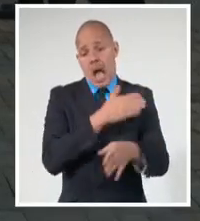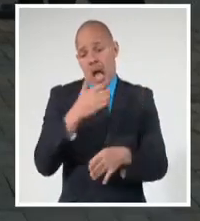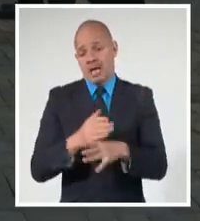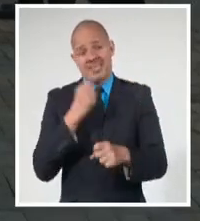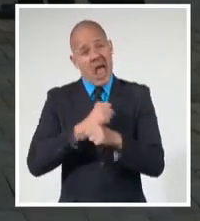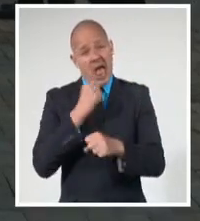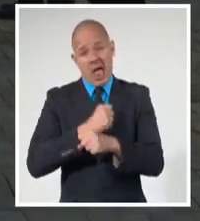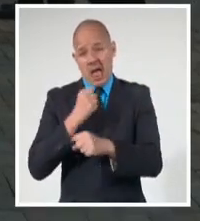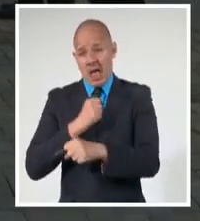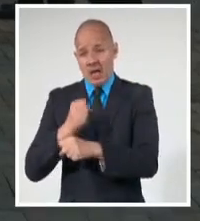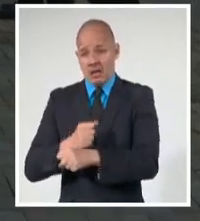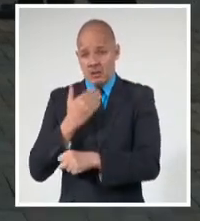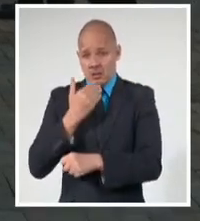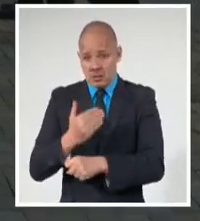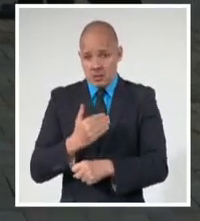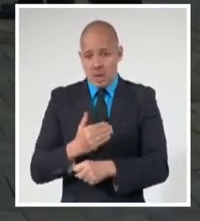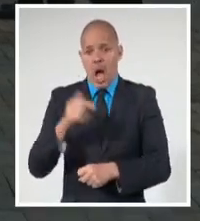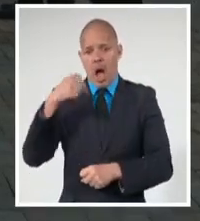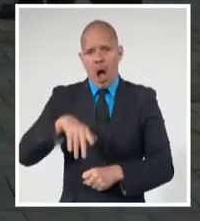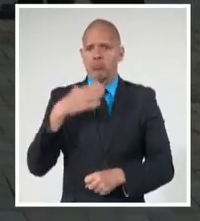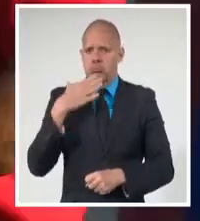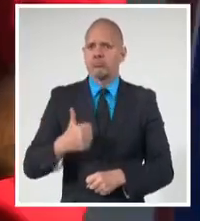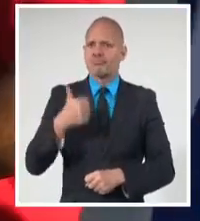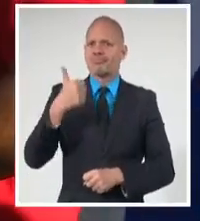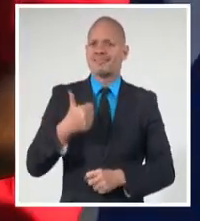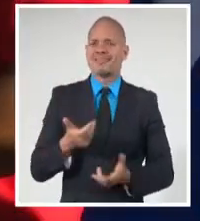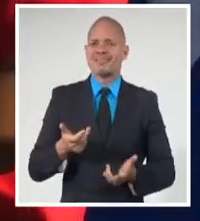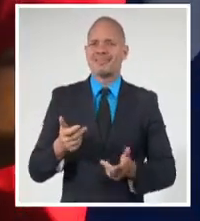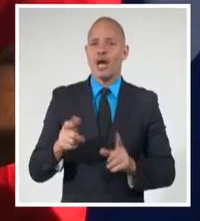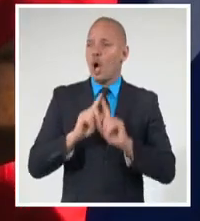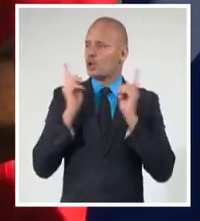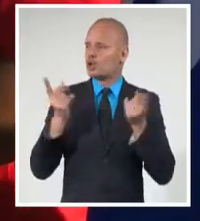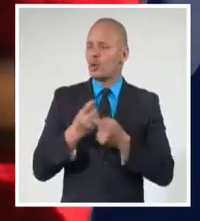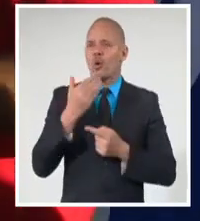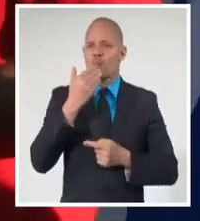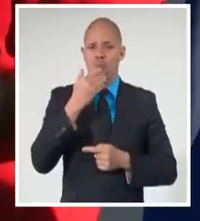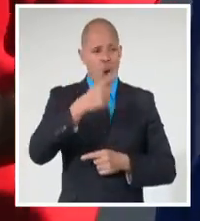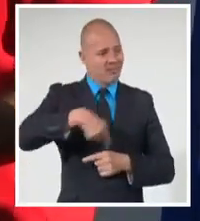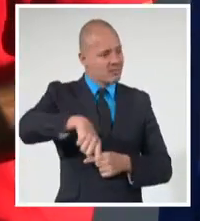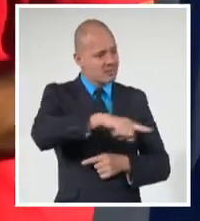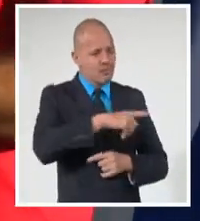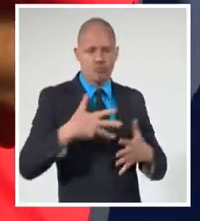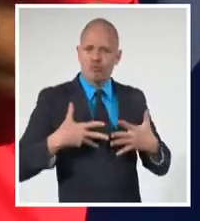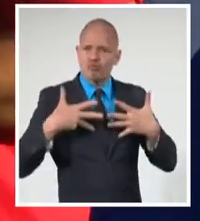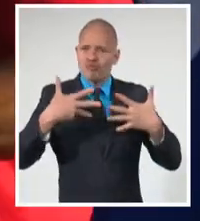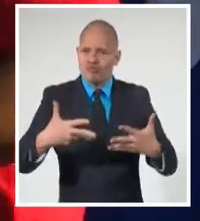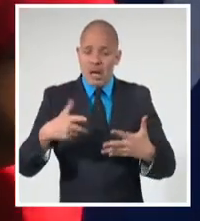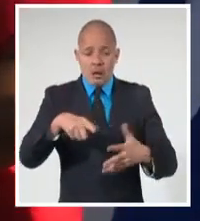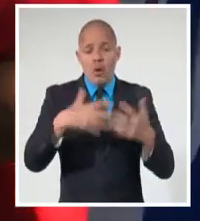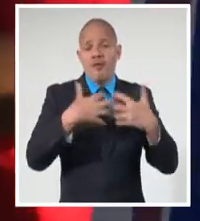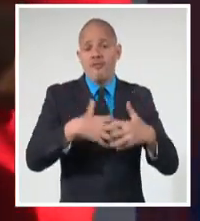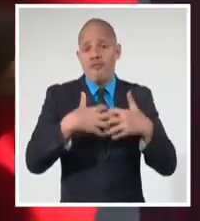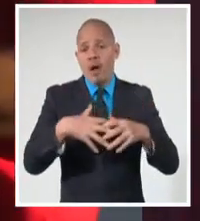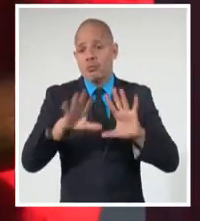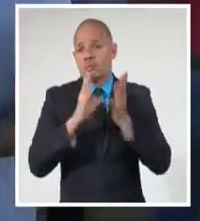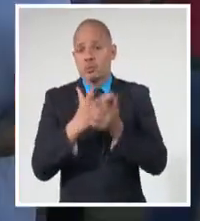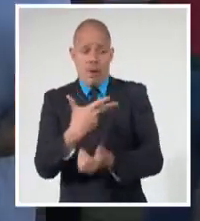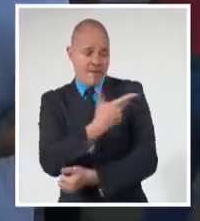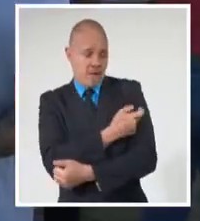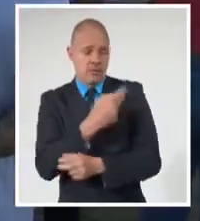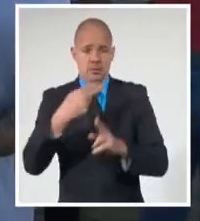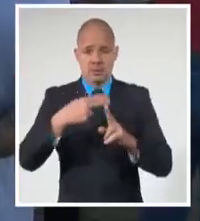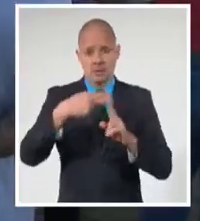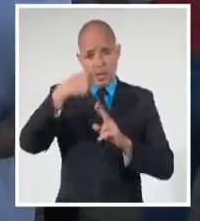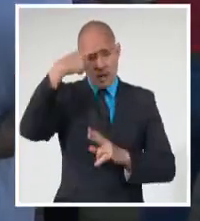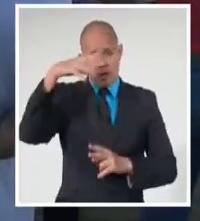la reinauguración de la Dirección General enaltece el desempeño del colectivo en el desarrollo y producción de las vacunas soberanas. A la